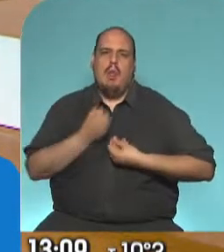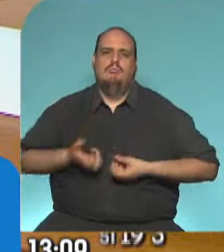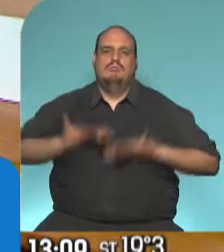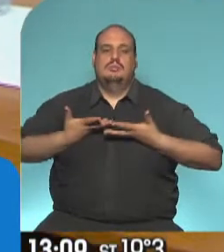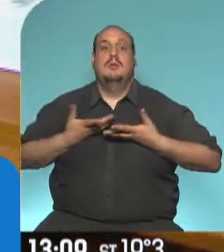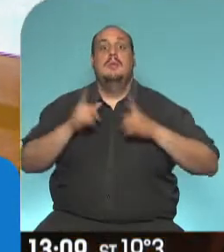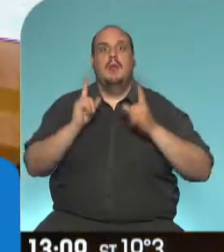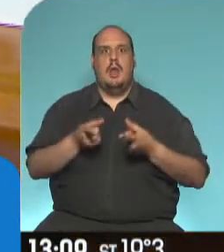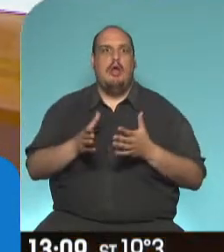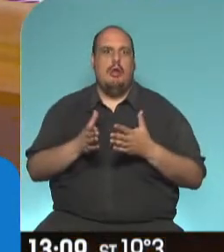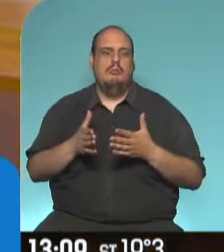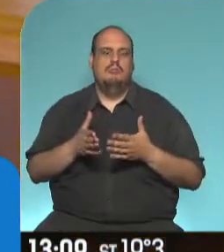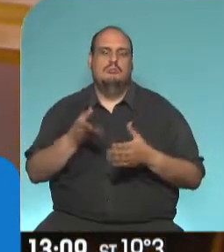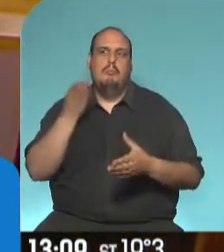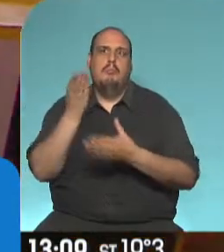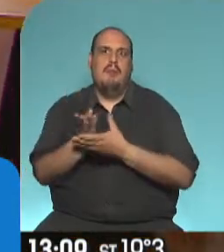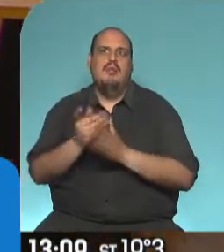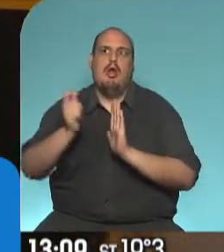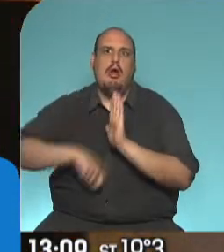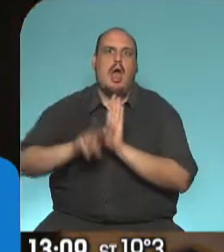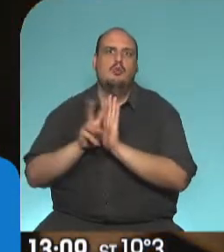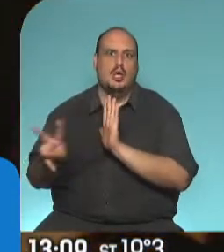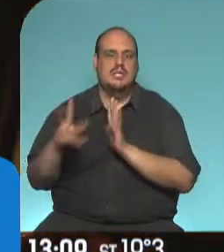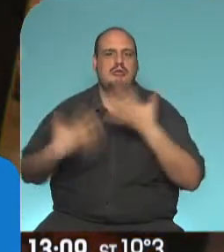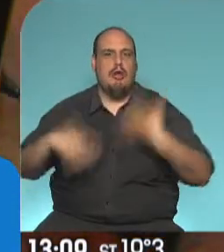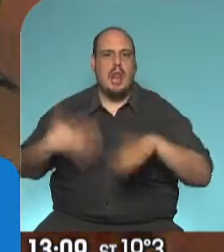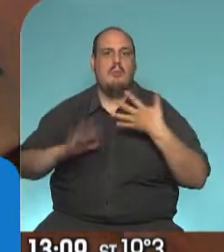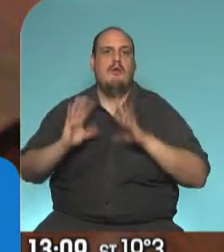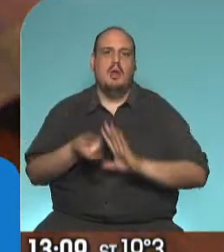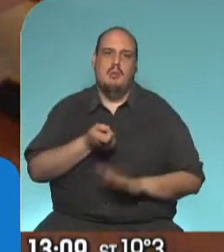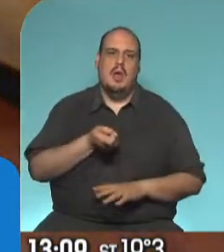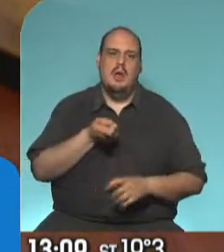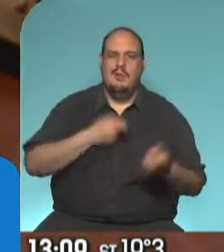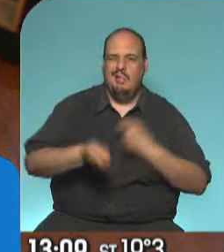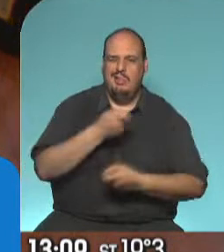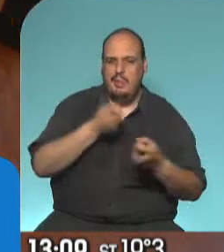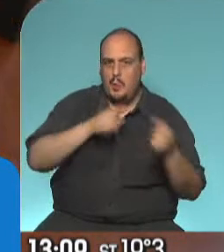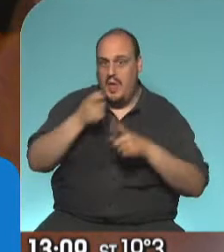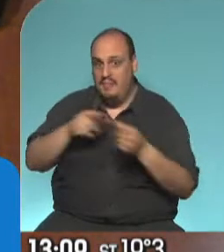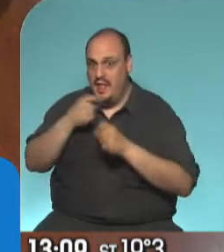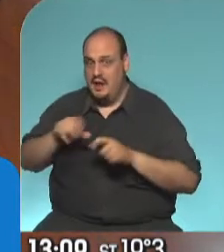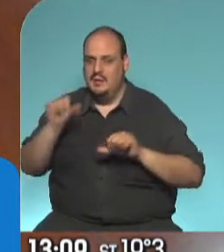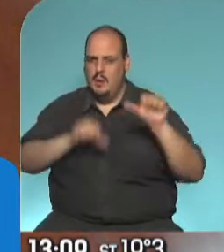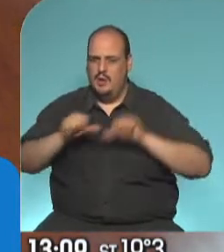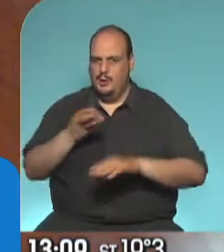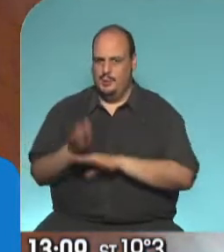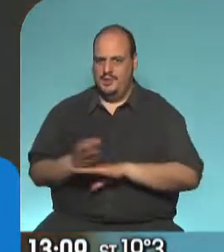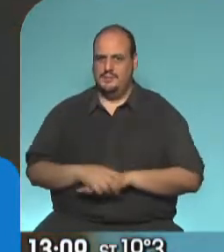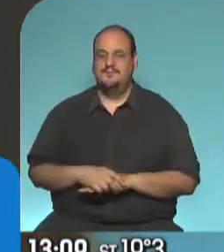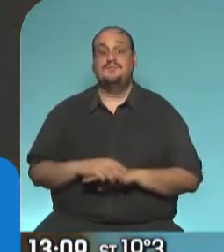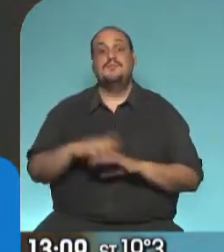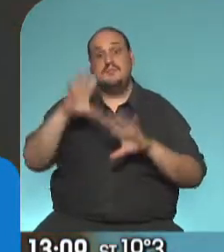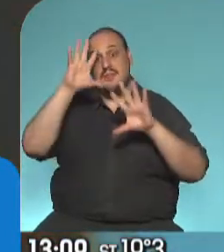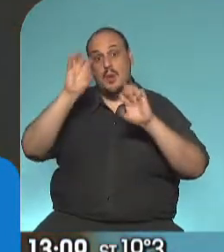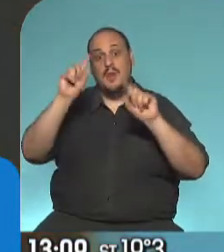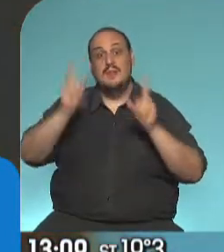la autorización de emergencia a las autoridades para poder comercializar esto. ¿Ustedes se acuerdan que con Bolsonaro, Lula